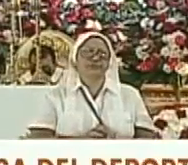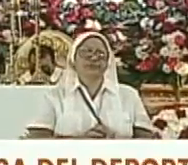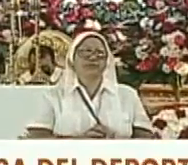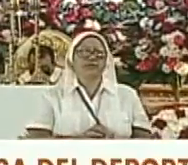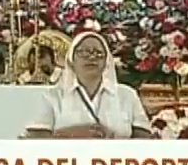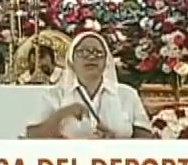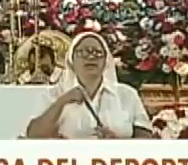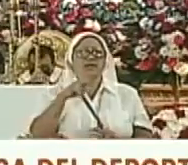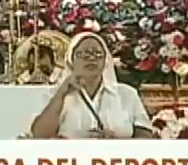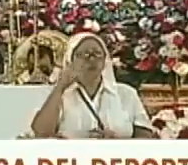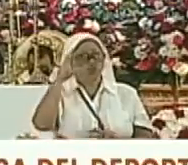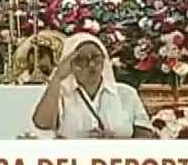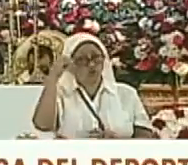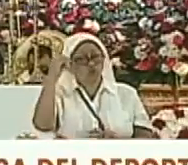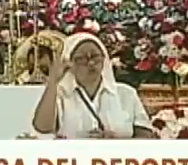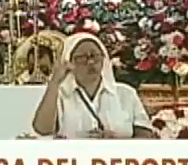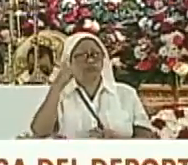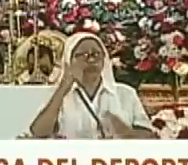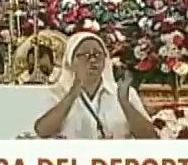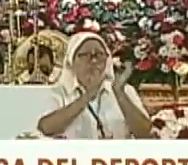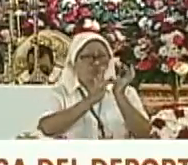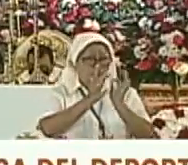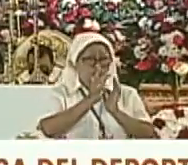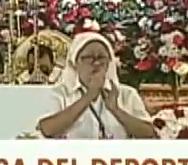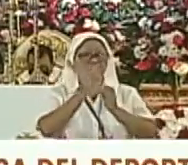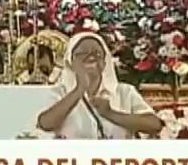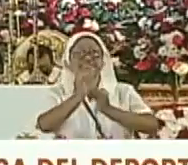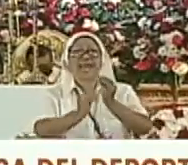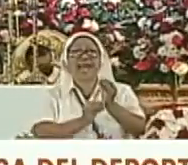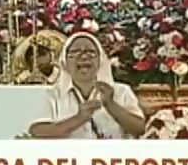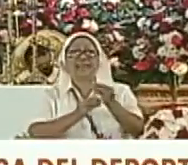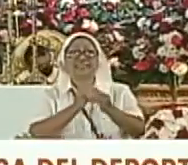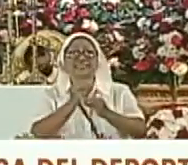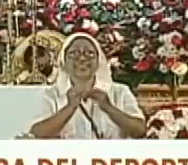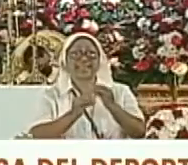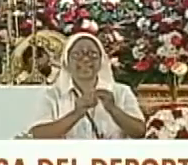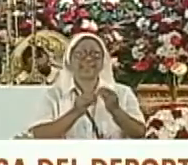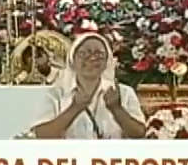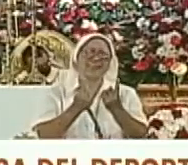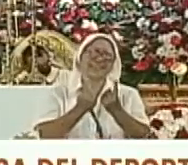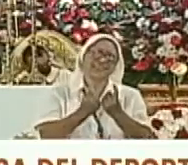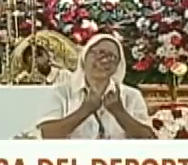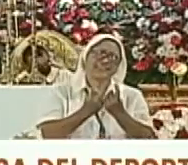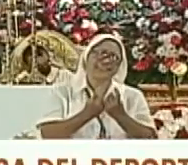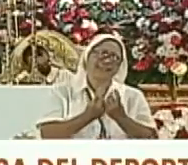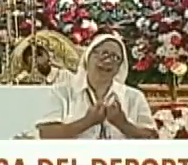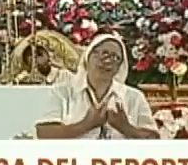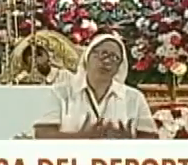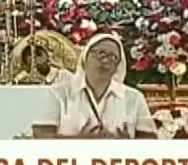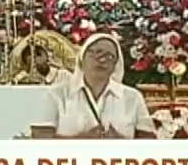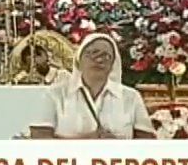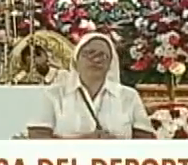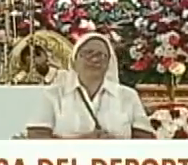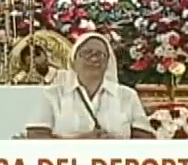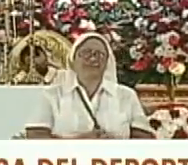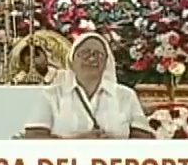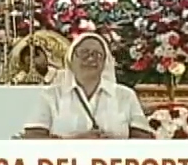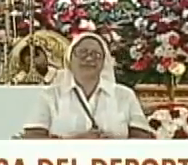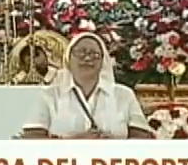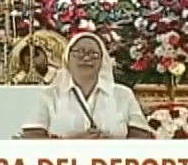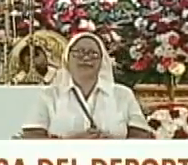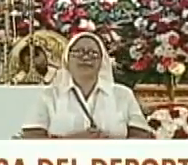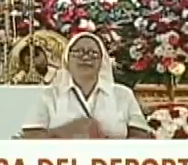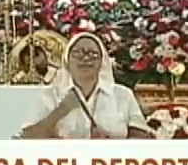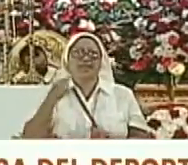necesitado fíjense ustedes que en la liturgia de la de la Navidad de media noche nos